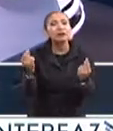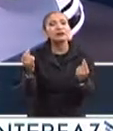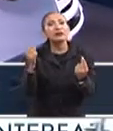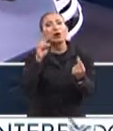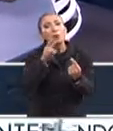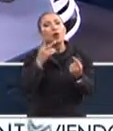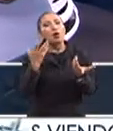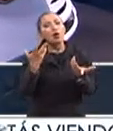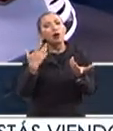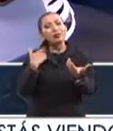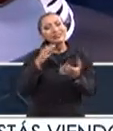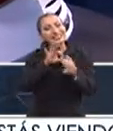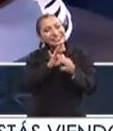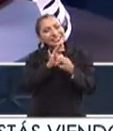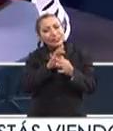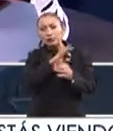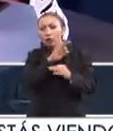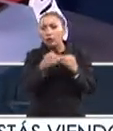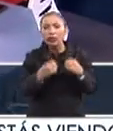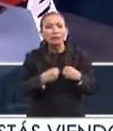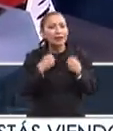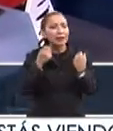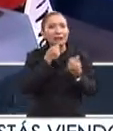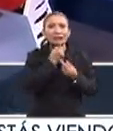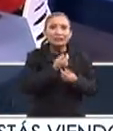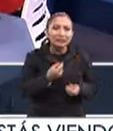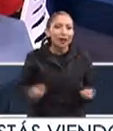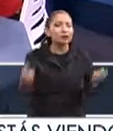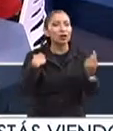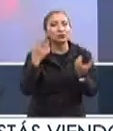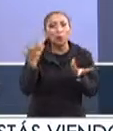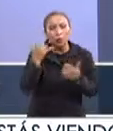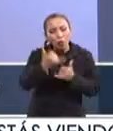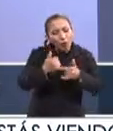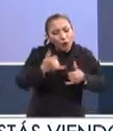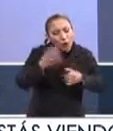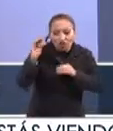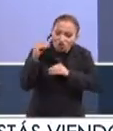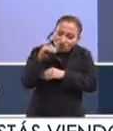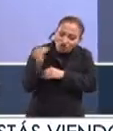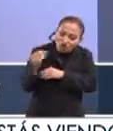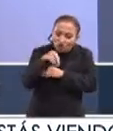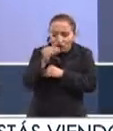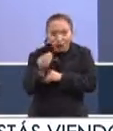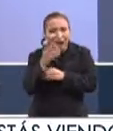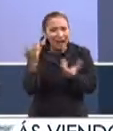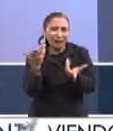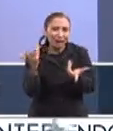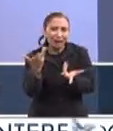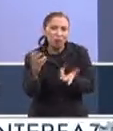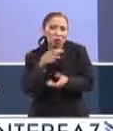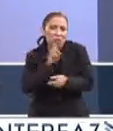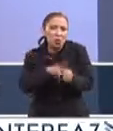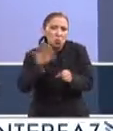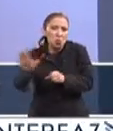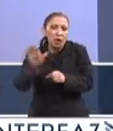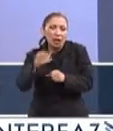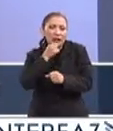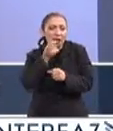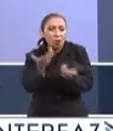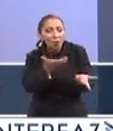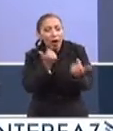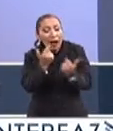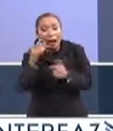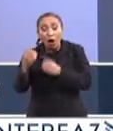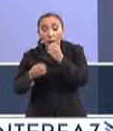parece cercano. Es decir, toda la vida los niños toman juguetes y los manipulan. Entonces, claro, es una forma de acercarnos a ellos. La